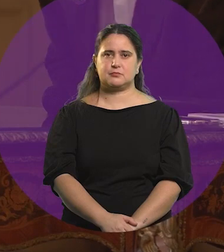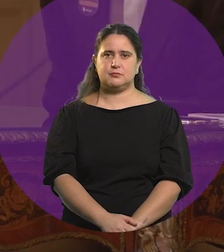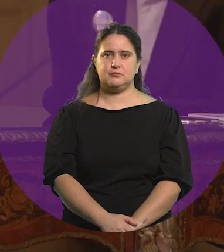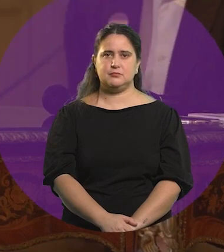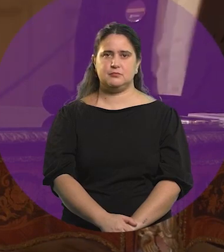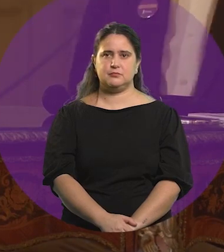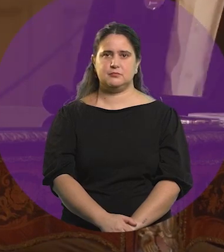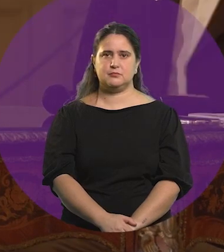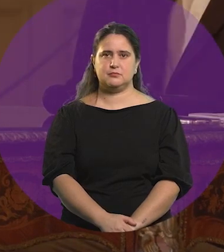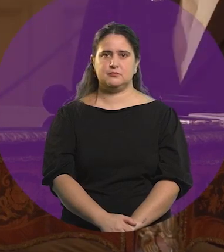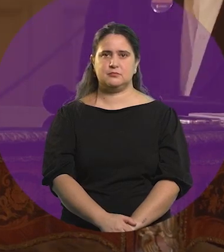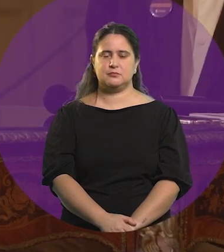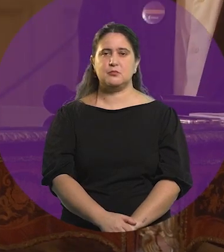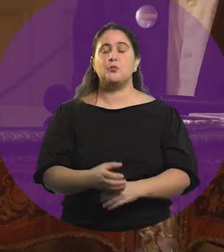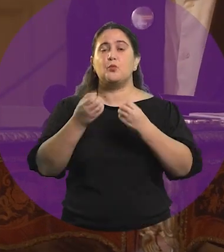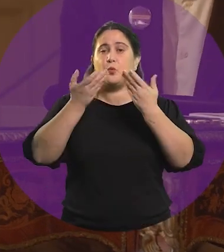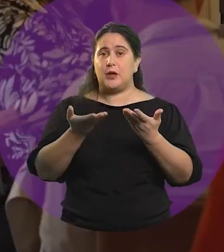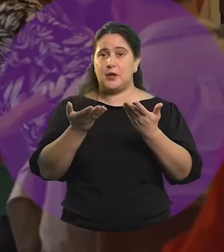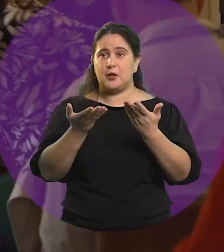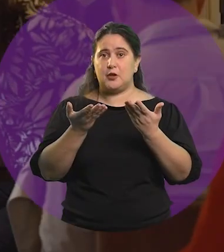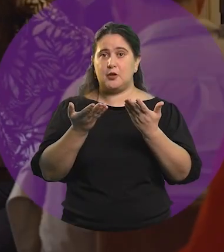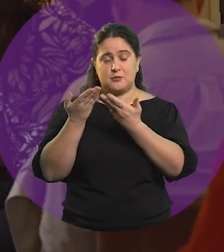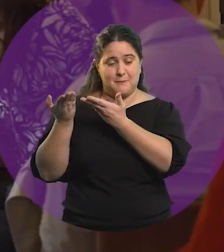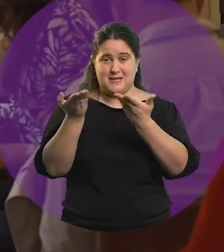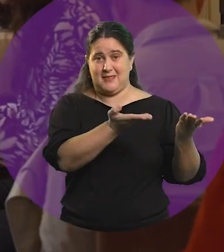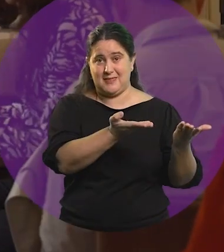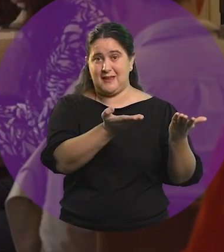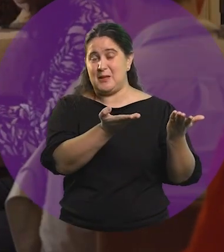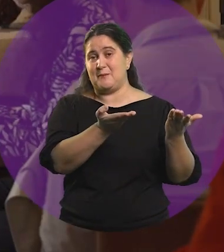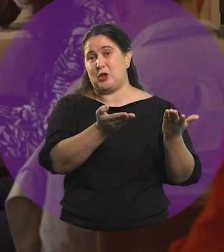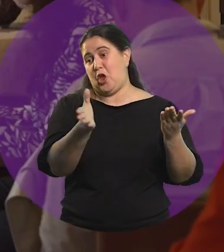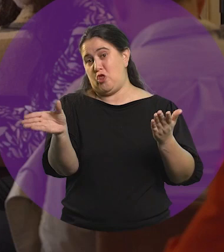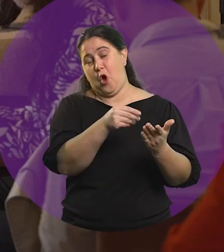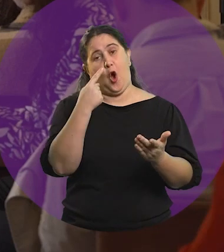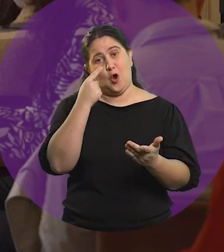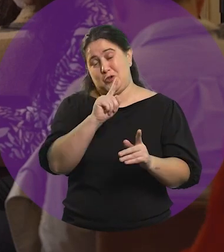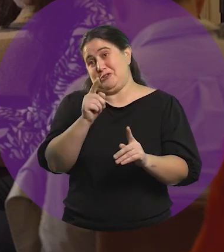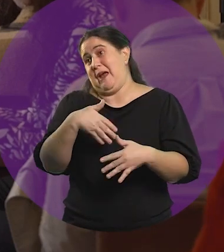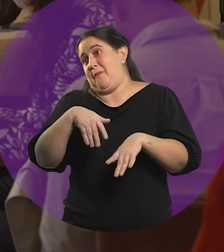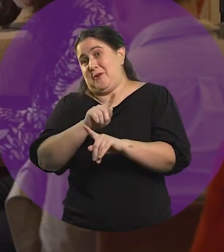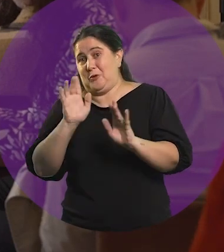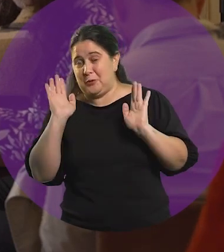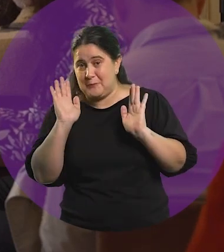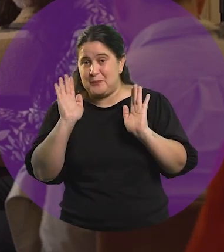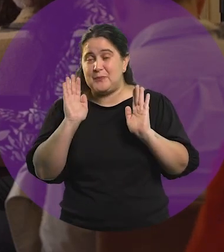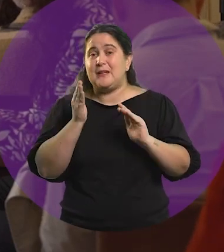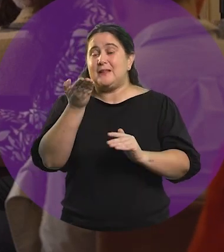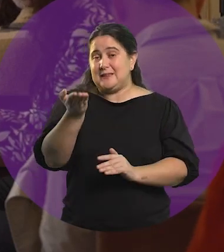Bueno, sí, con las reglas. Bueno, en primer lugar los voy a presentar, porque no todos los que están acá tienen por qué saber quiénes están